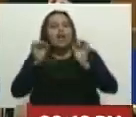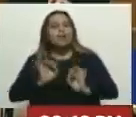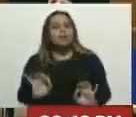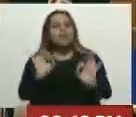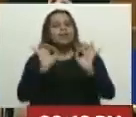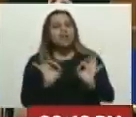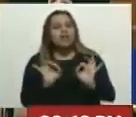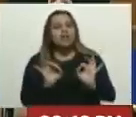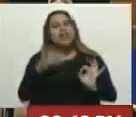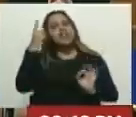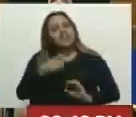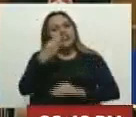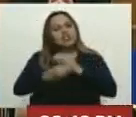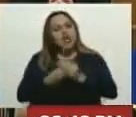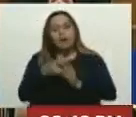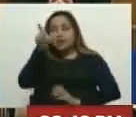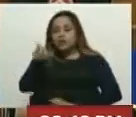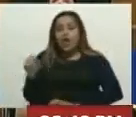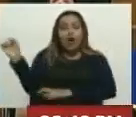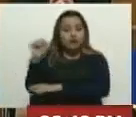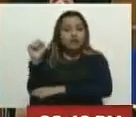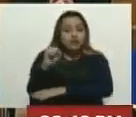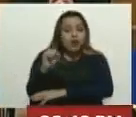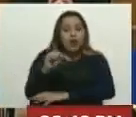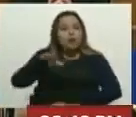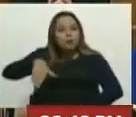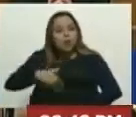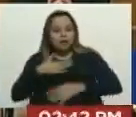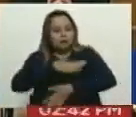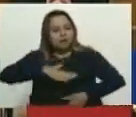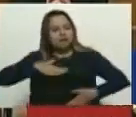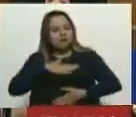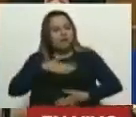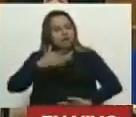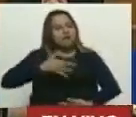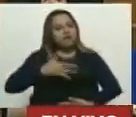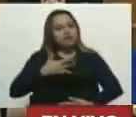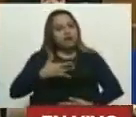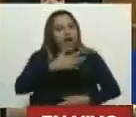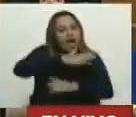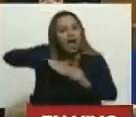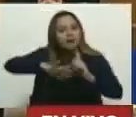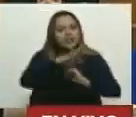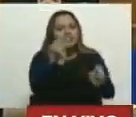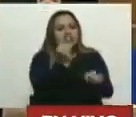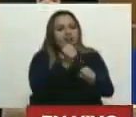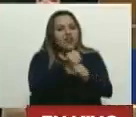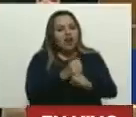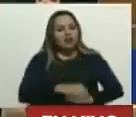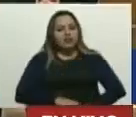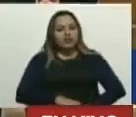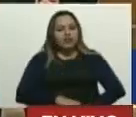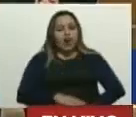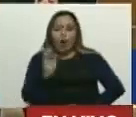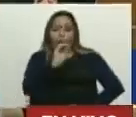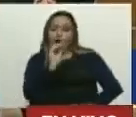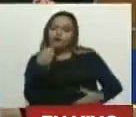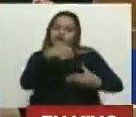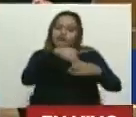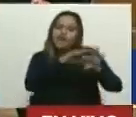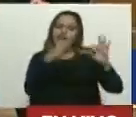que debe haber para que una persona con trastorno del espectro autista se sienta cómodo en su ambiente laboral, en su ambiente familiar, por